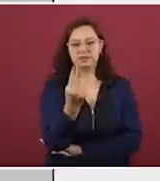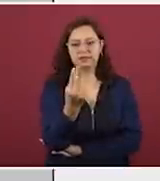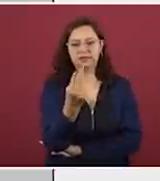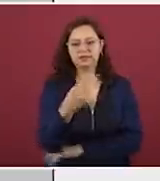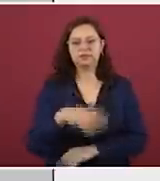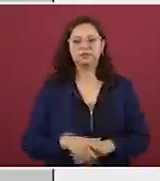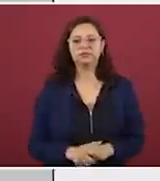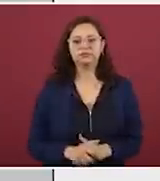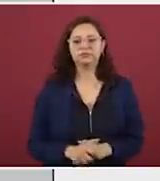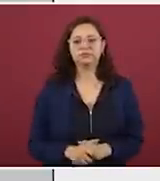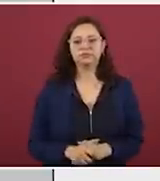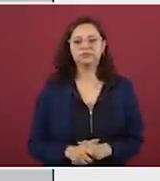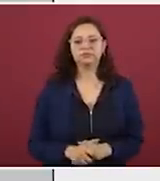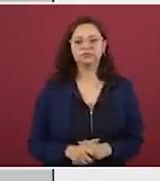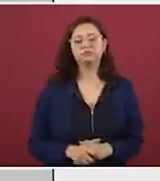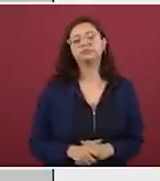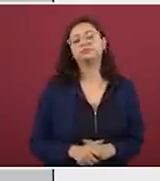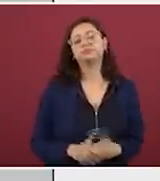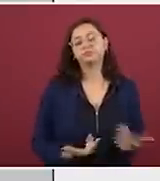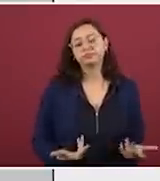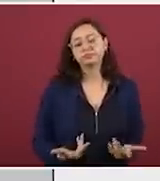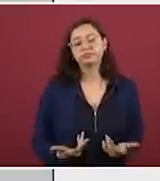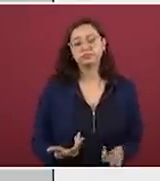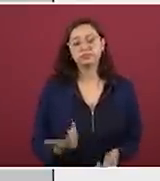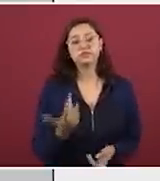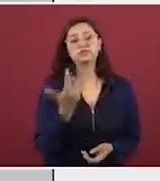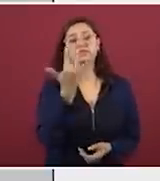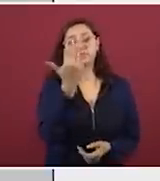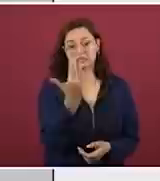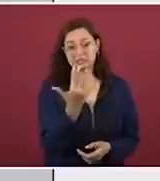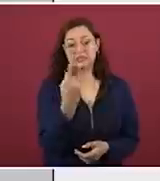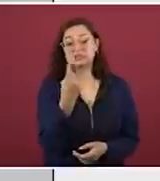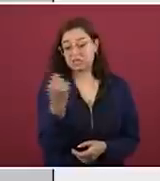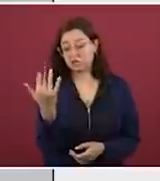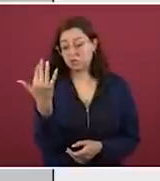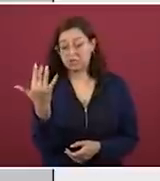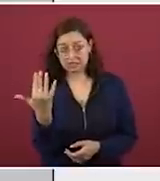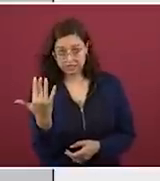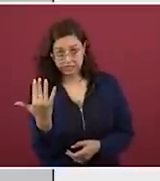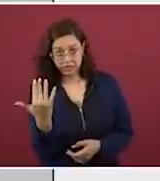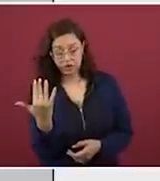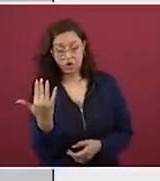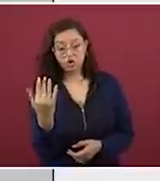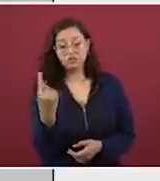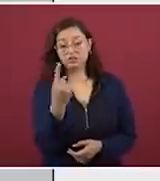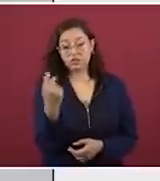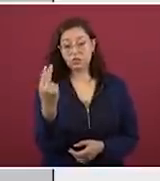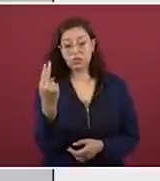50, inmovilizaciones de bombas en 50 de las 125